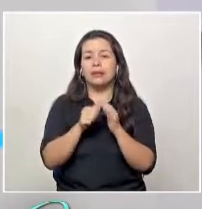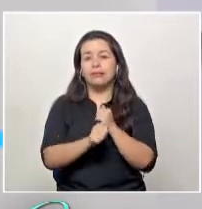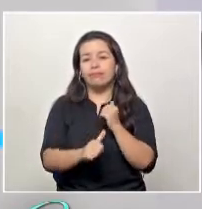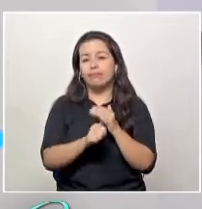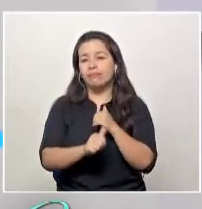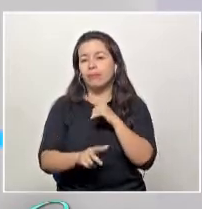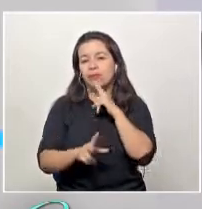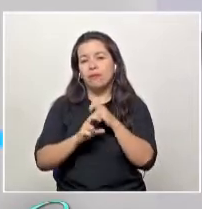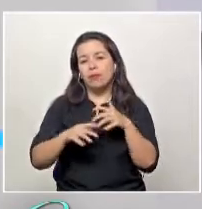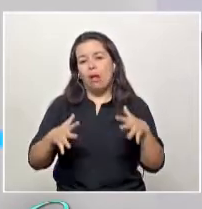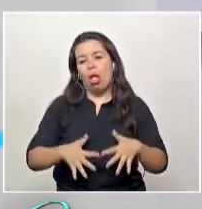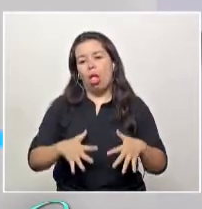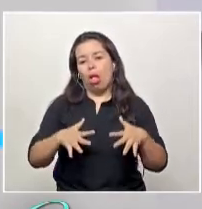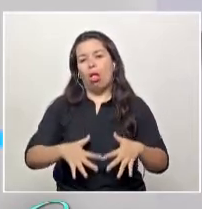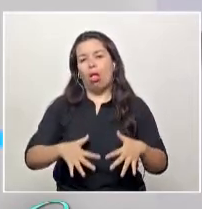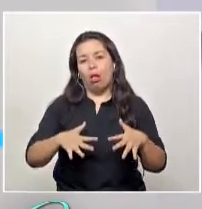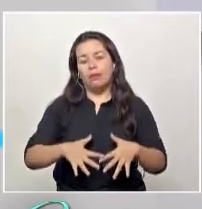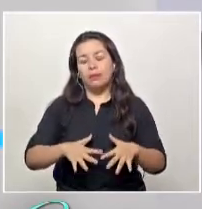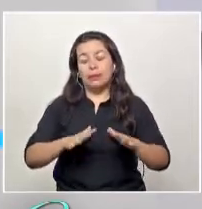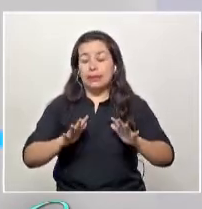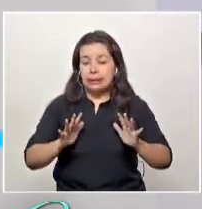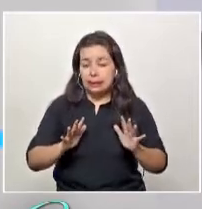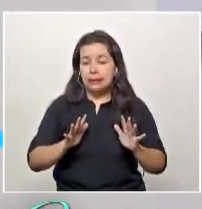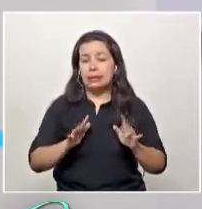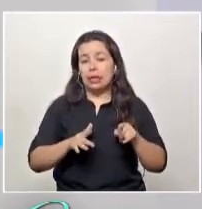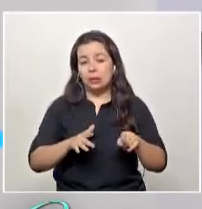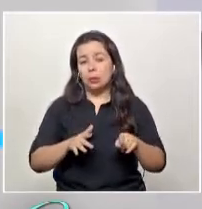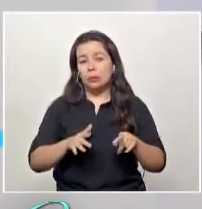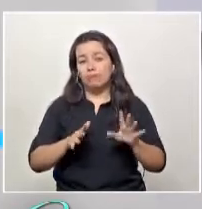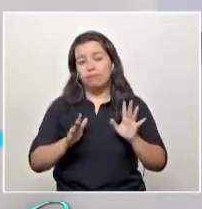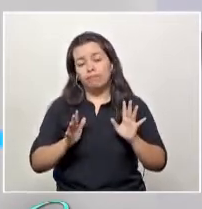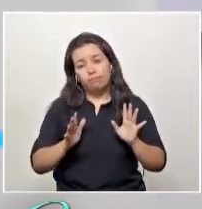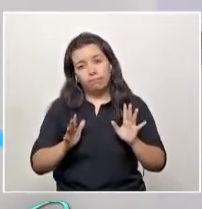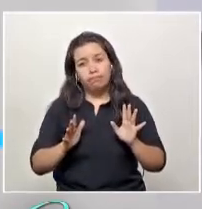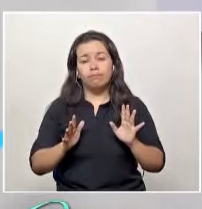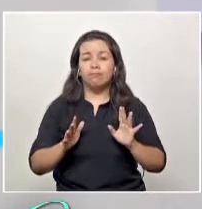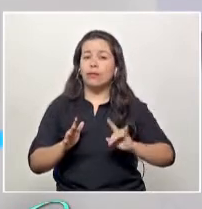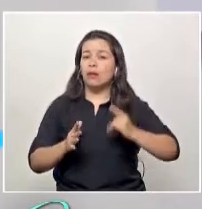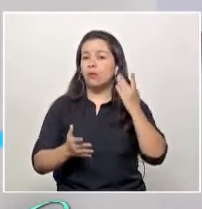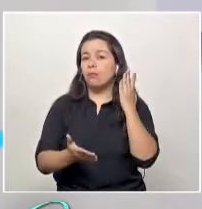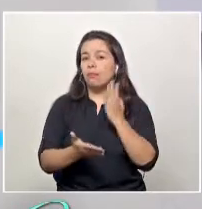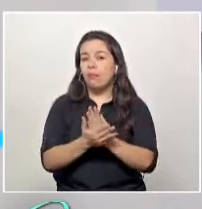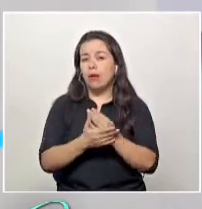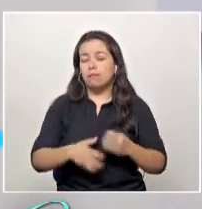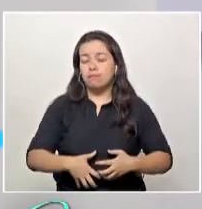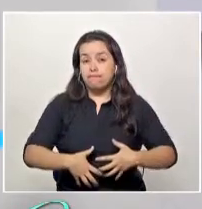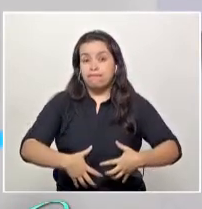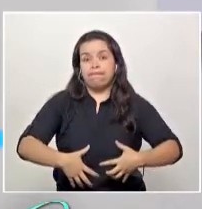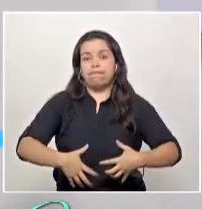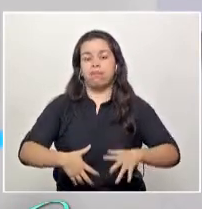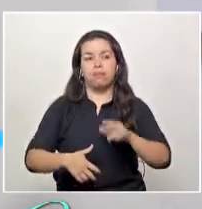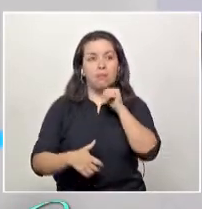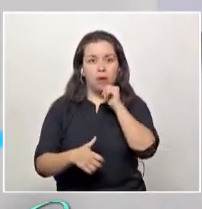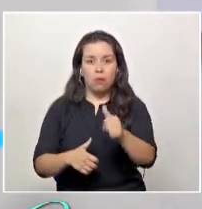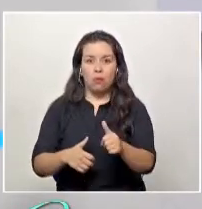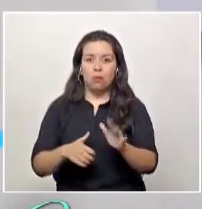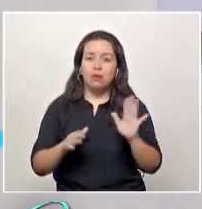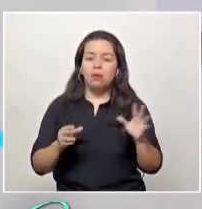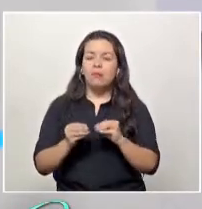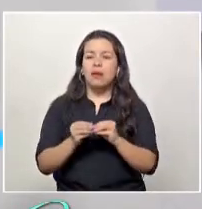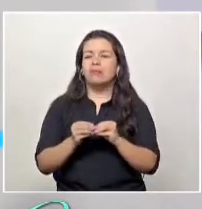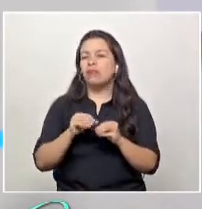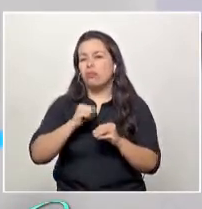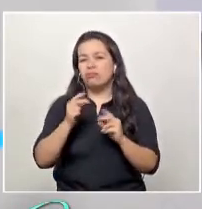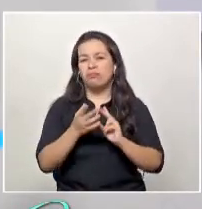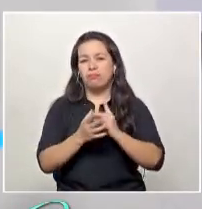que demora muchos días a nivel digestivo y esto puede en un momento terminar de inflamarlo más. El tema del